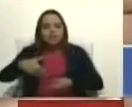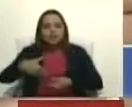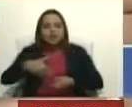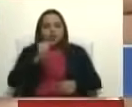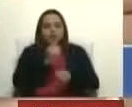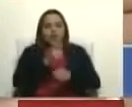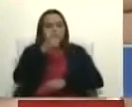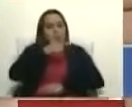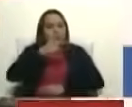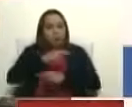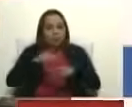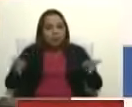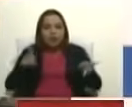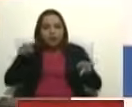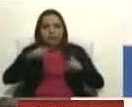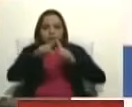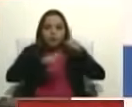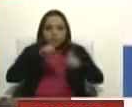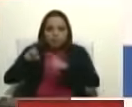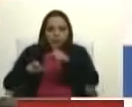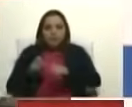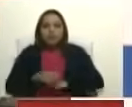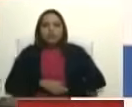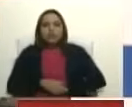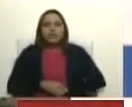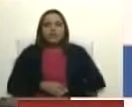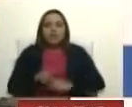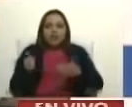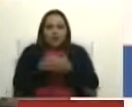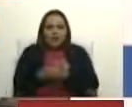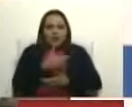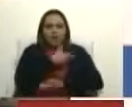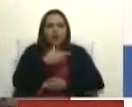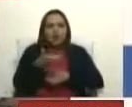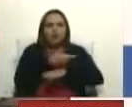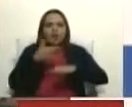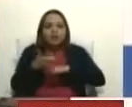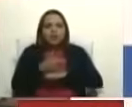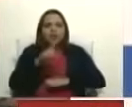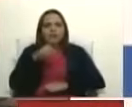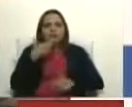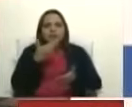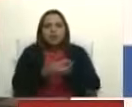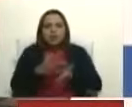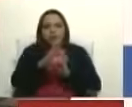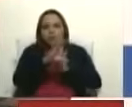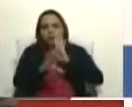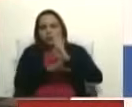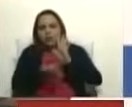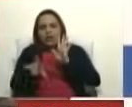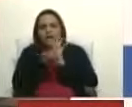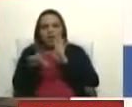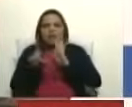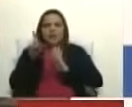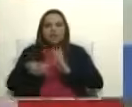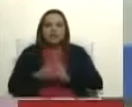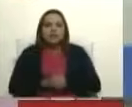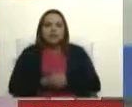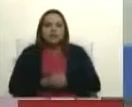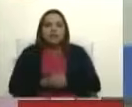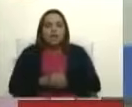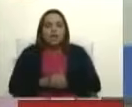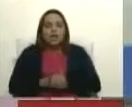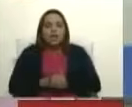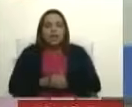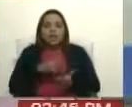el referéndum, la consulta popular, la revocación del mandato, las iniciativas legislativas, constitucionales y constituyentes, el cabildo abierto y las asambleas